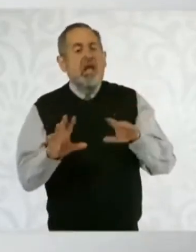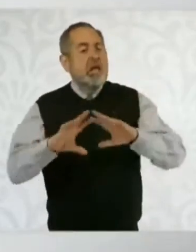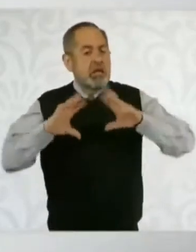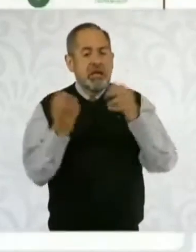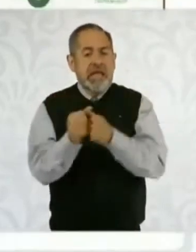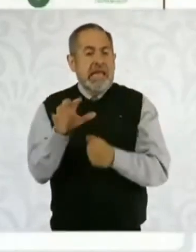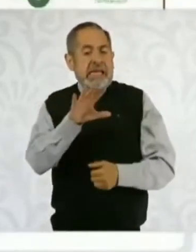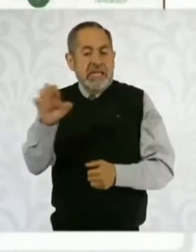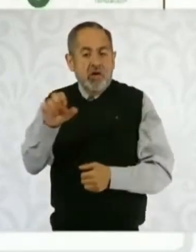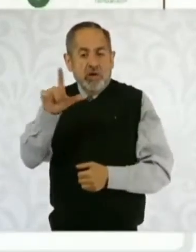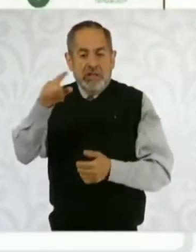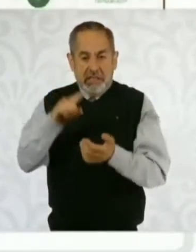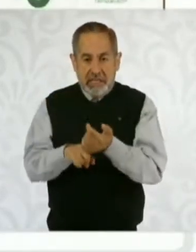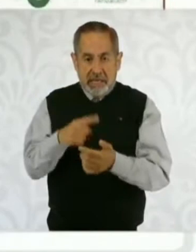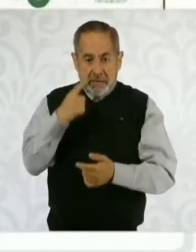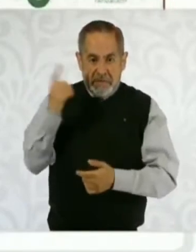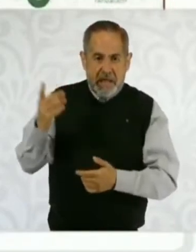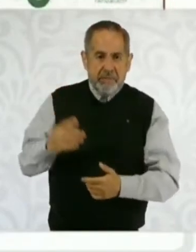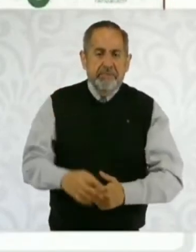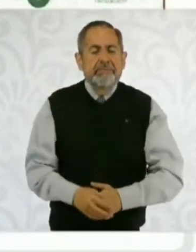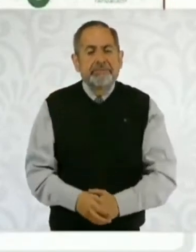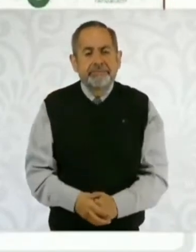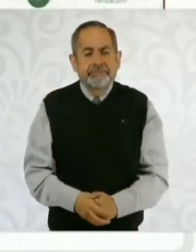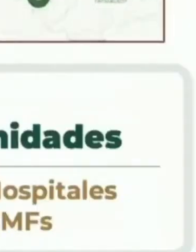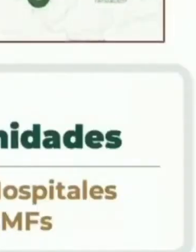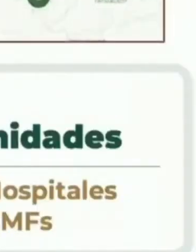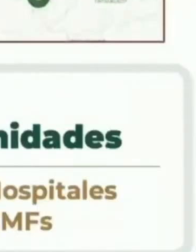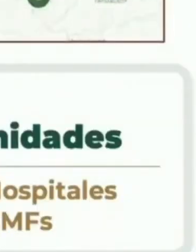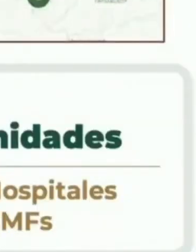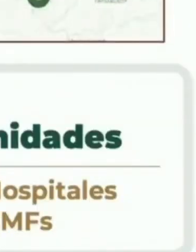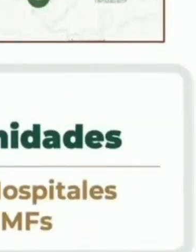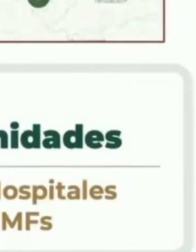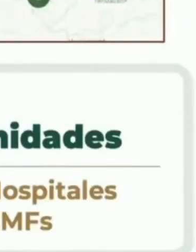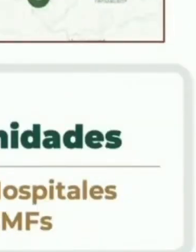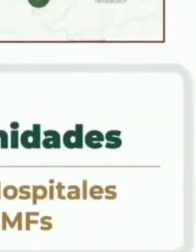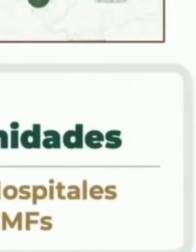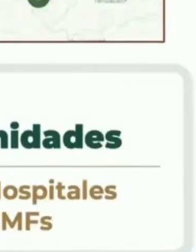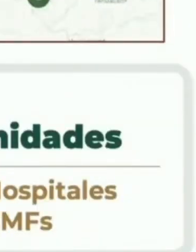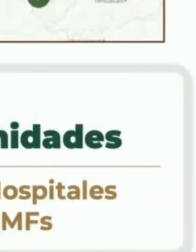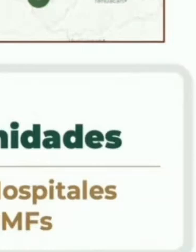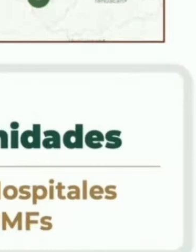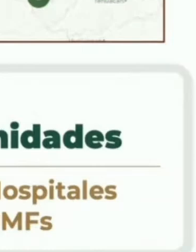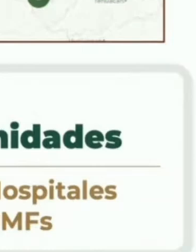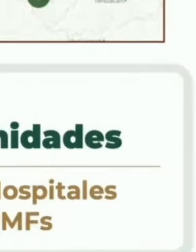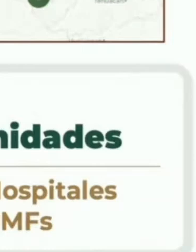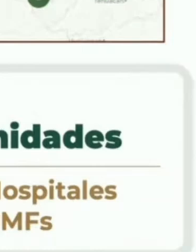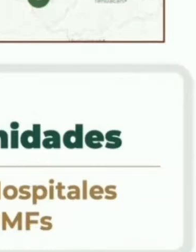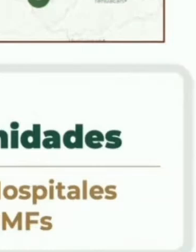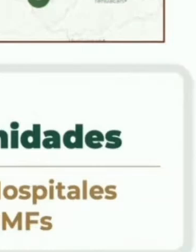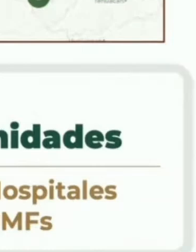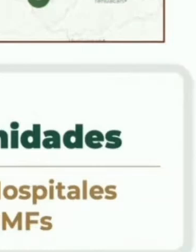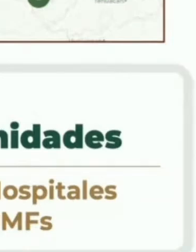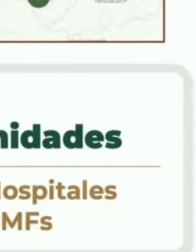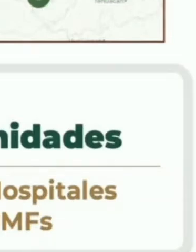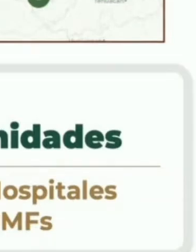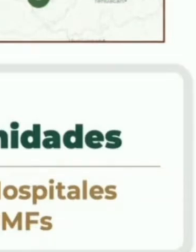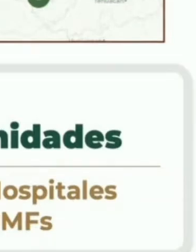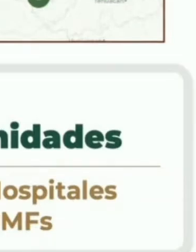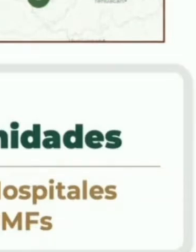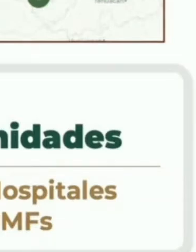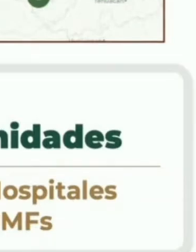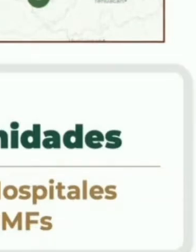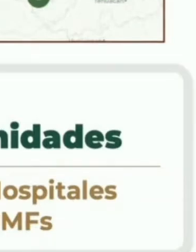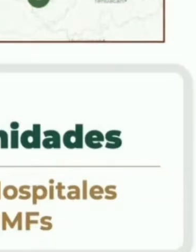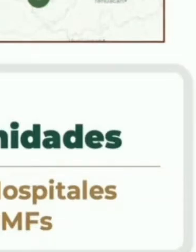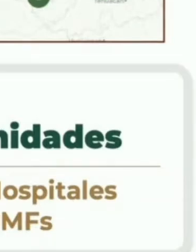517 unidades que están recibiendo equipamiento ya desde el último trimestre de este año, 265 hospitales, es